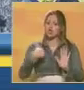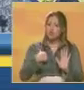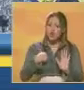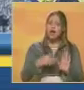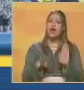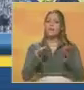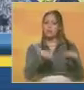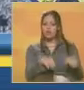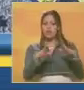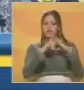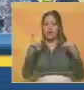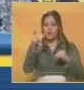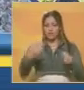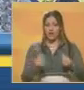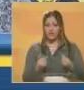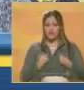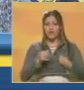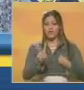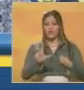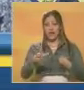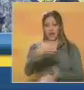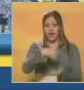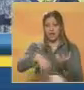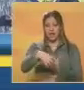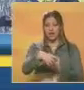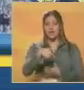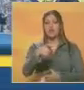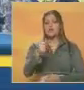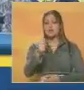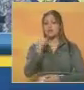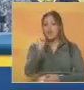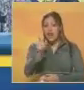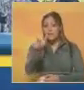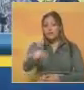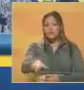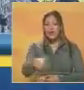solidarizamos con todos los vecinos del 23 de enero que tienen que vivir esta zozobra.